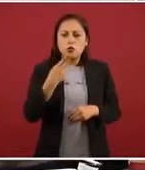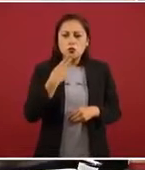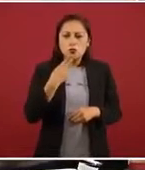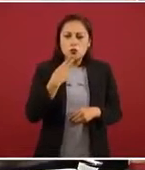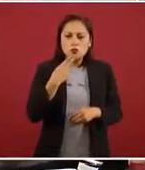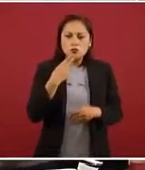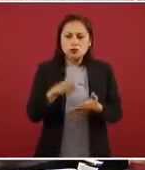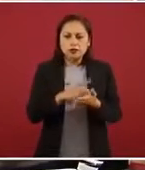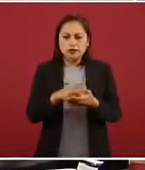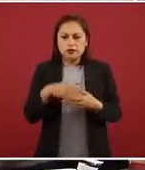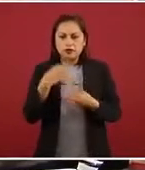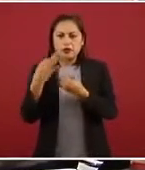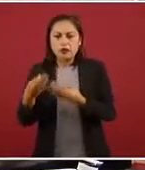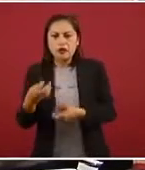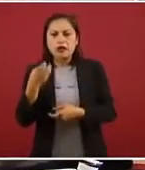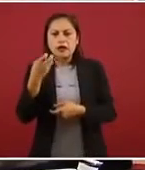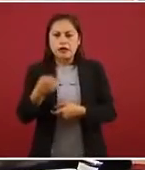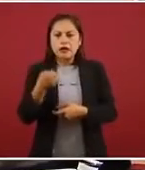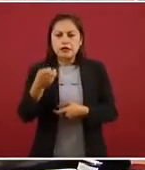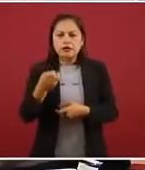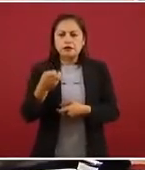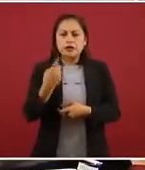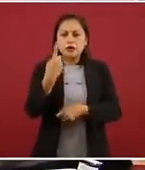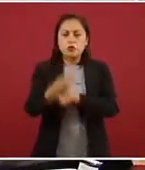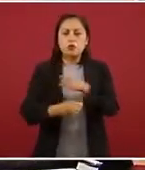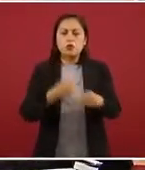drogas, puede morir en un año.